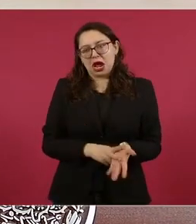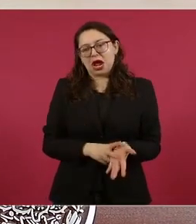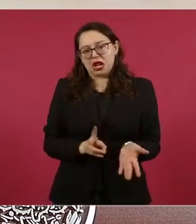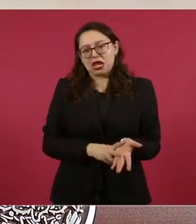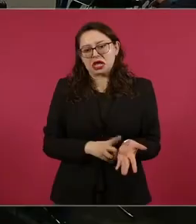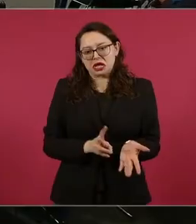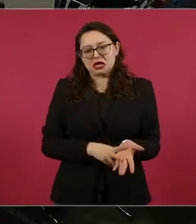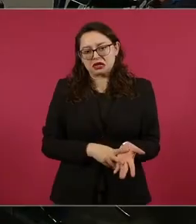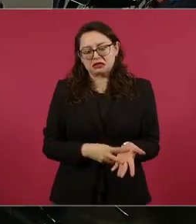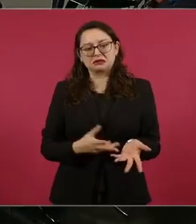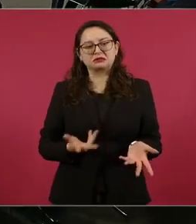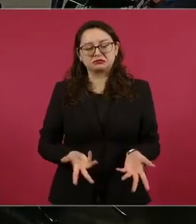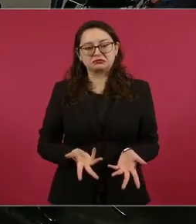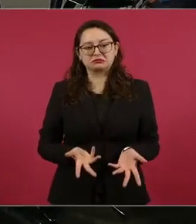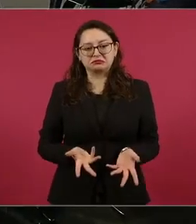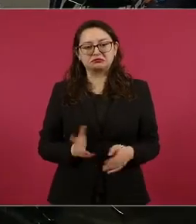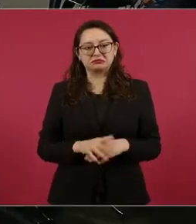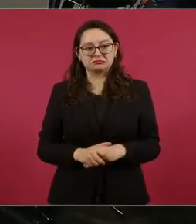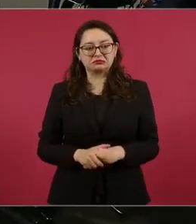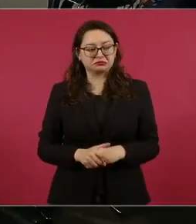A lo mejor las